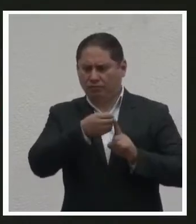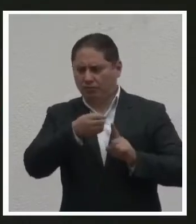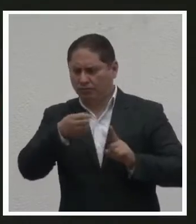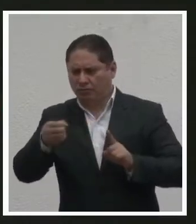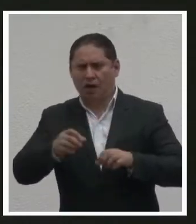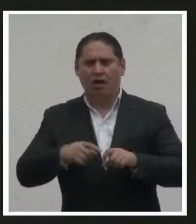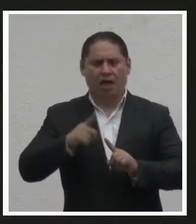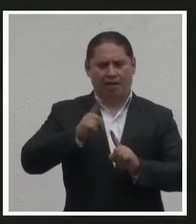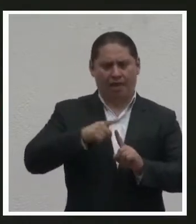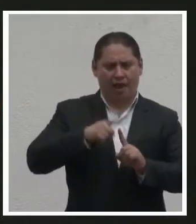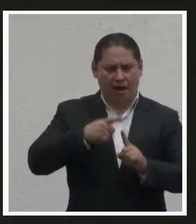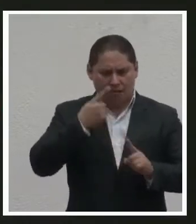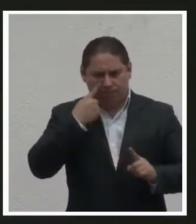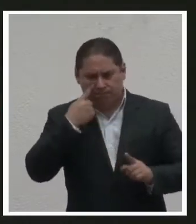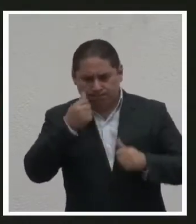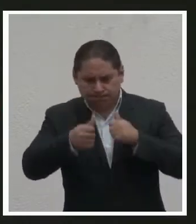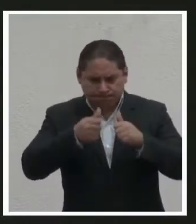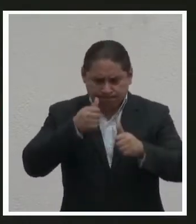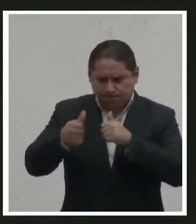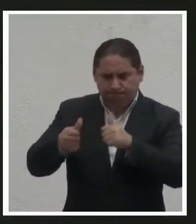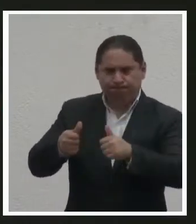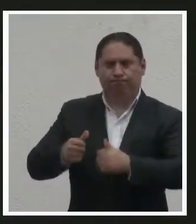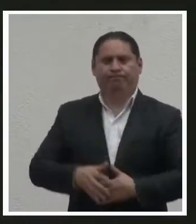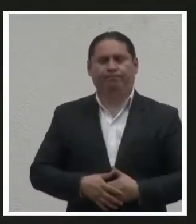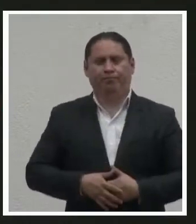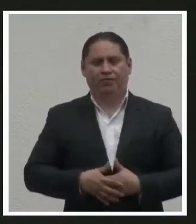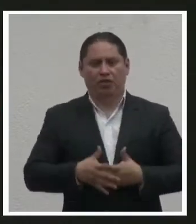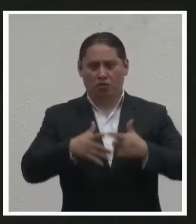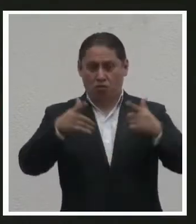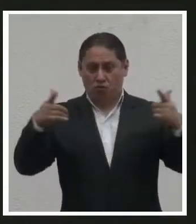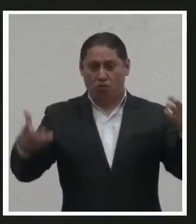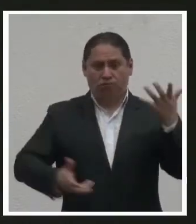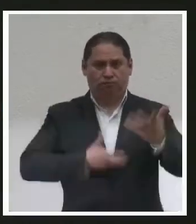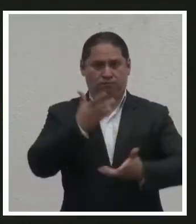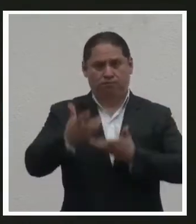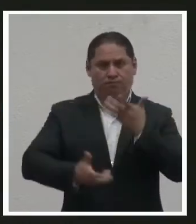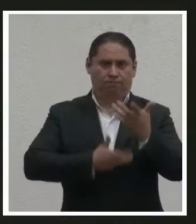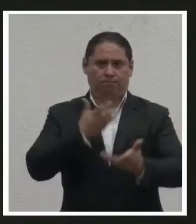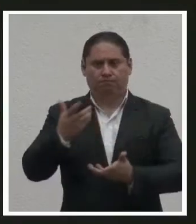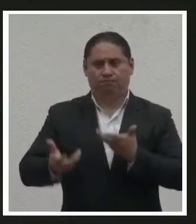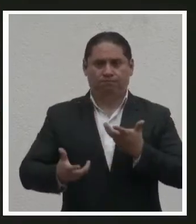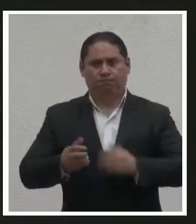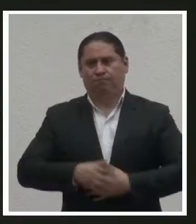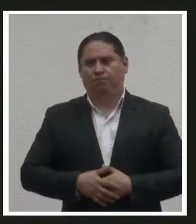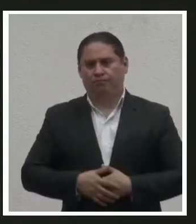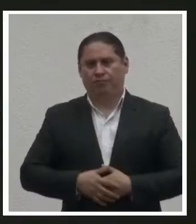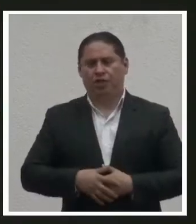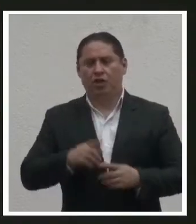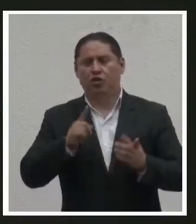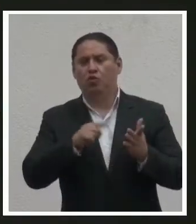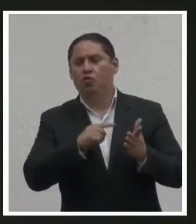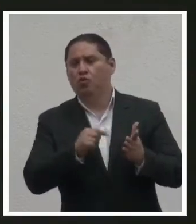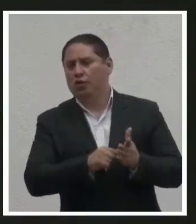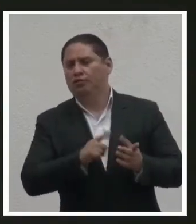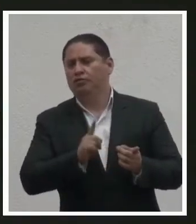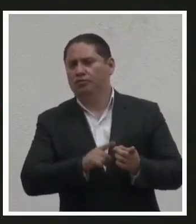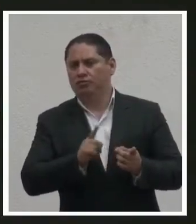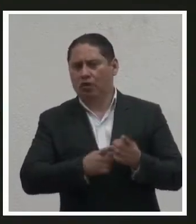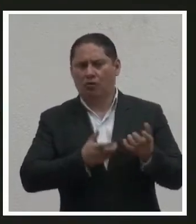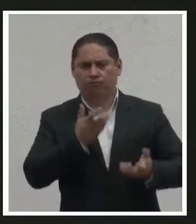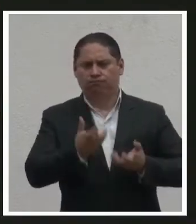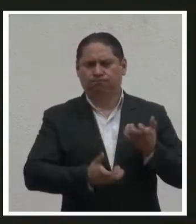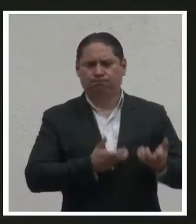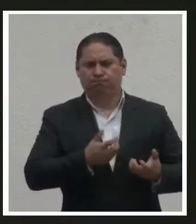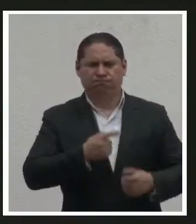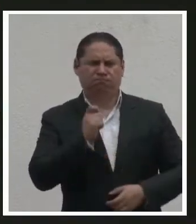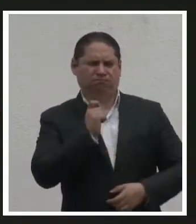de monitoreo. Los grandes incendios forestales, sin importar su origen, son fuegos injustificados